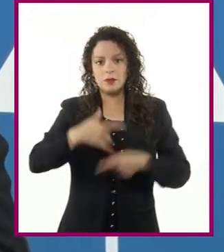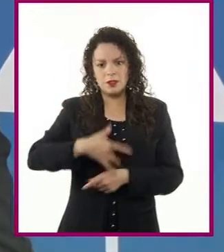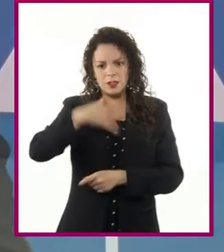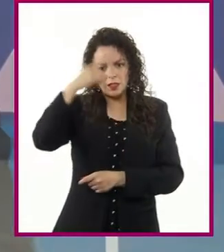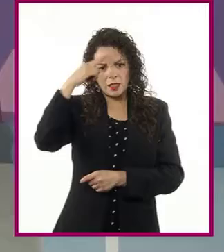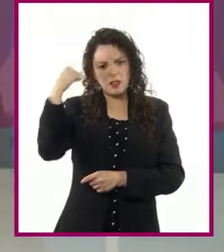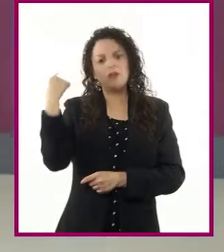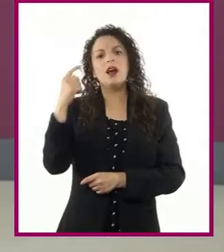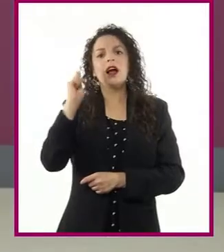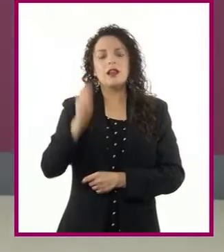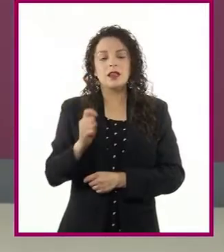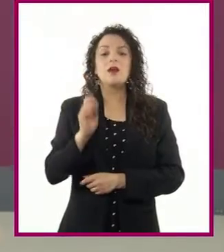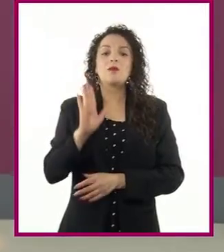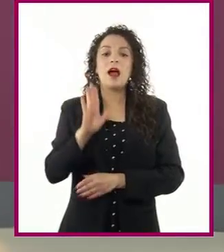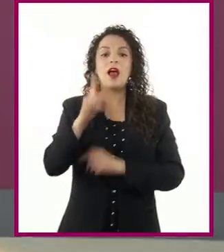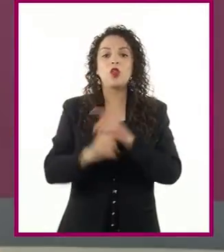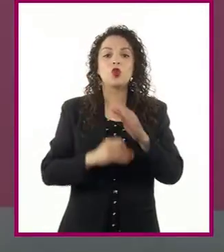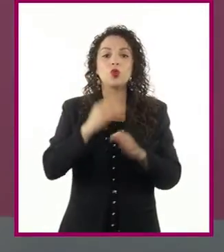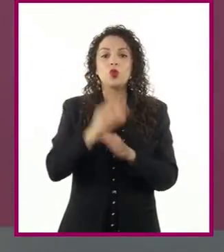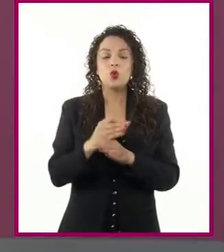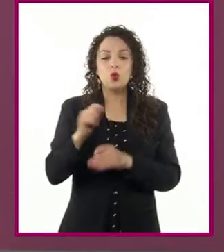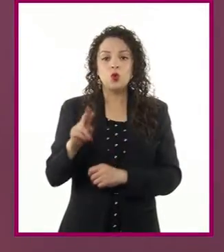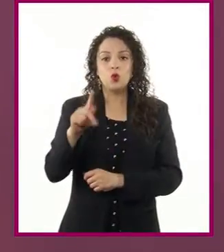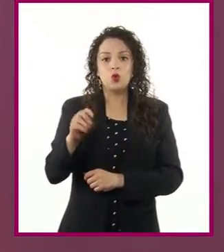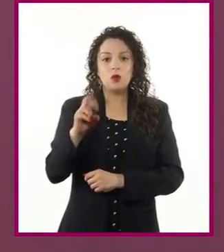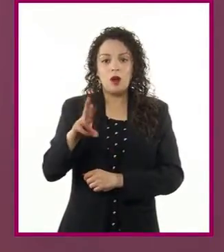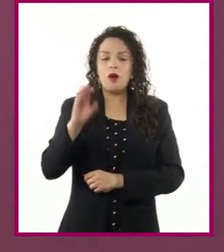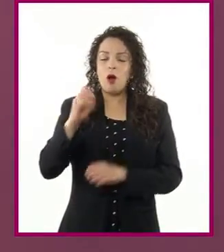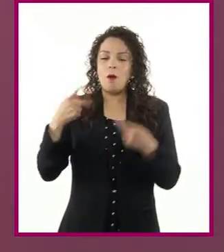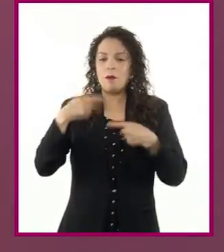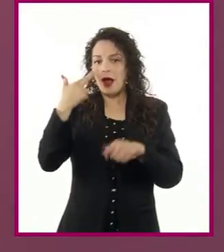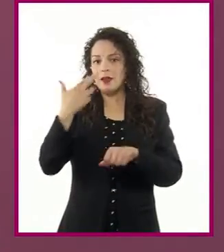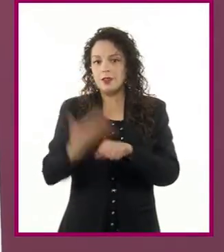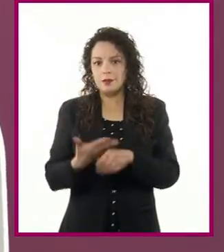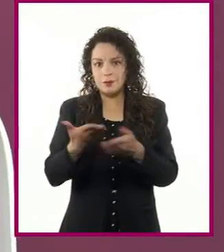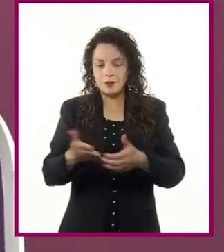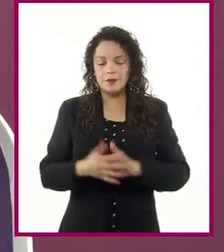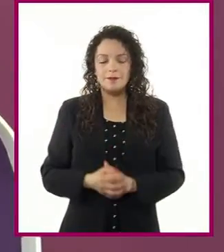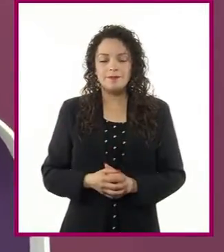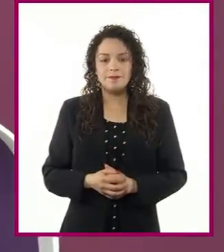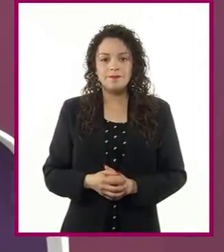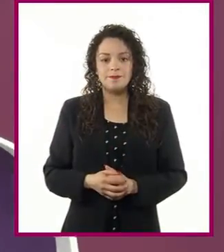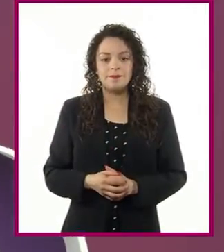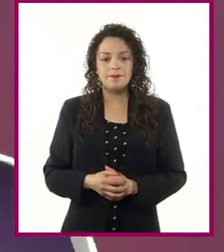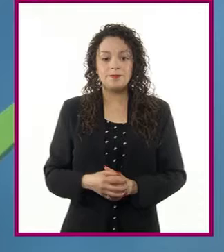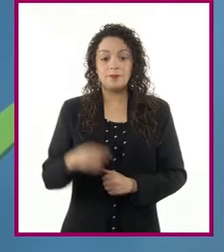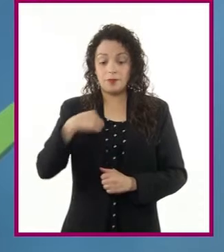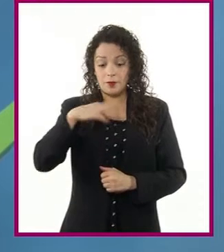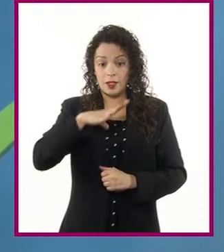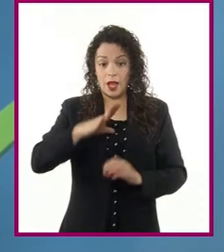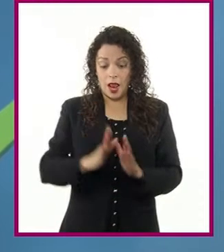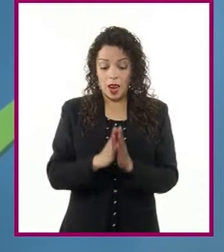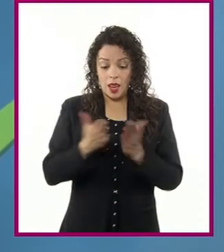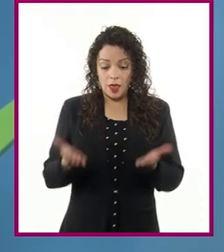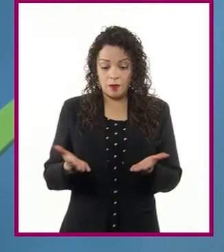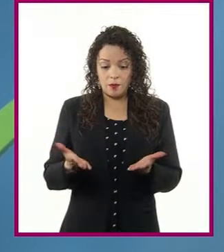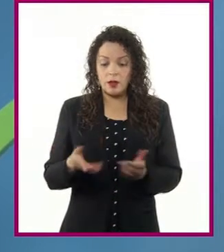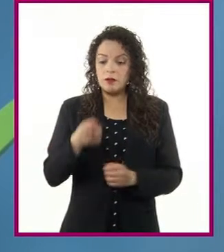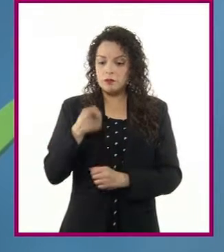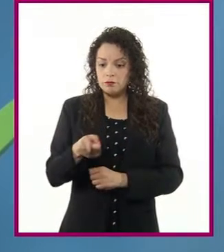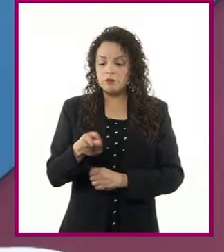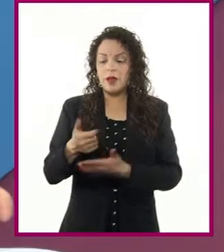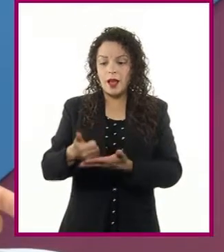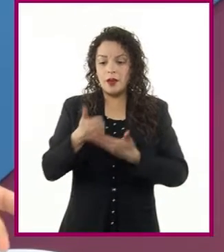en tutores. Es tan cómodo no estar emancipado. Tengo a mi disposición un libro que me presta su